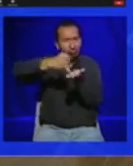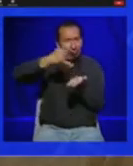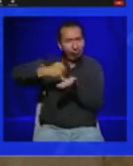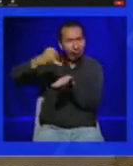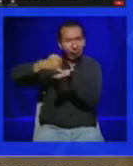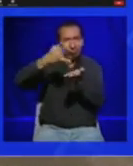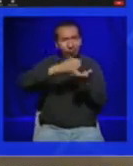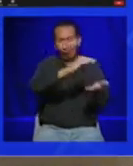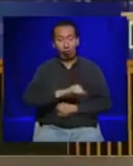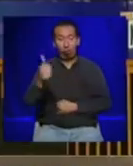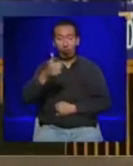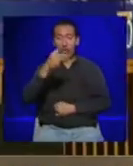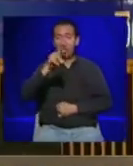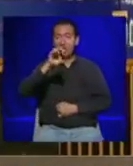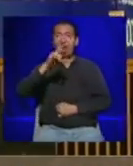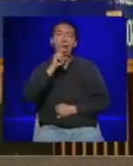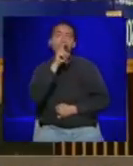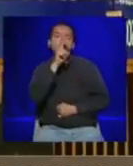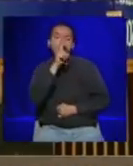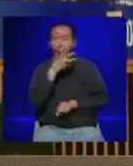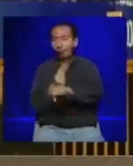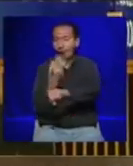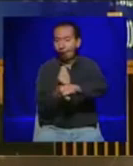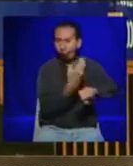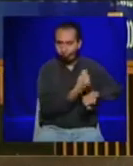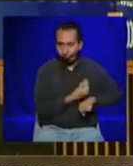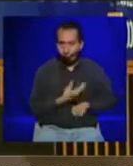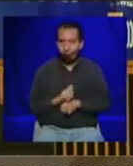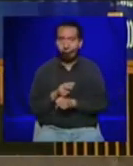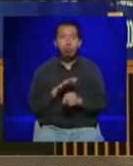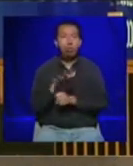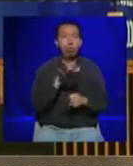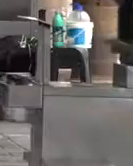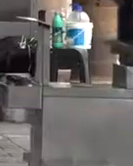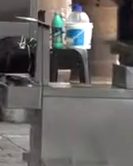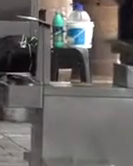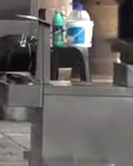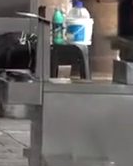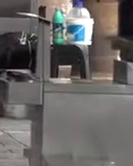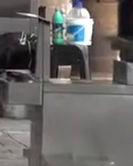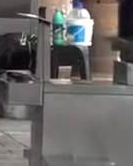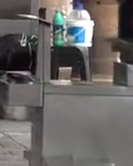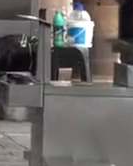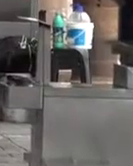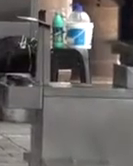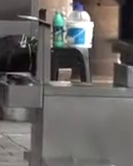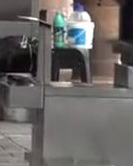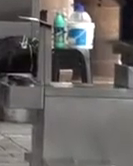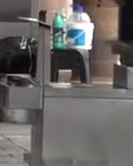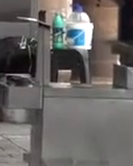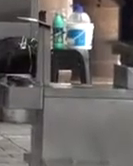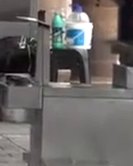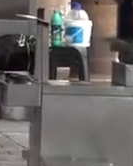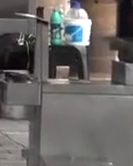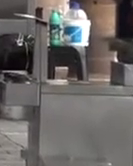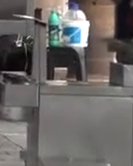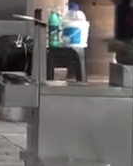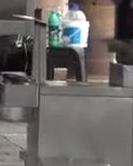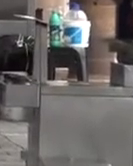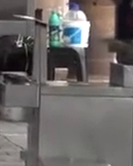el presupuesto adicionalmente. Rodríguez Vallejo afirmó que esta inversión y acciones tienen como fin la reactivación económica y el